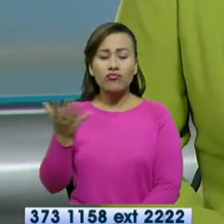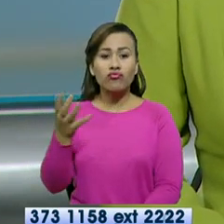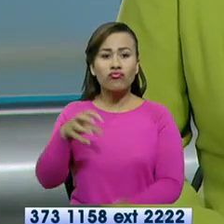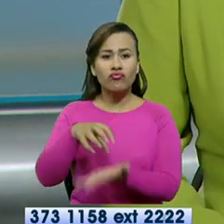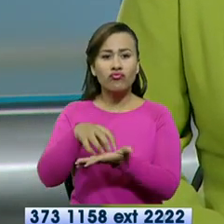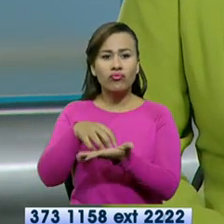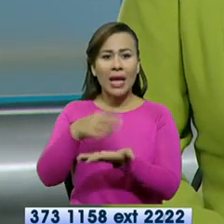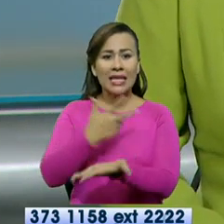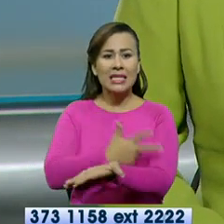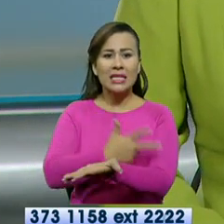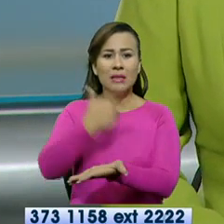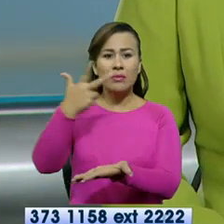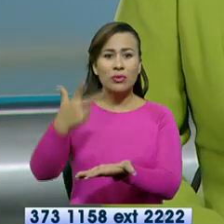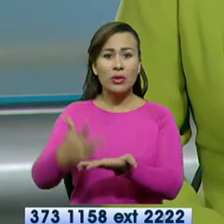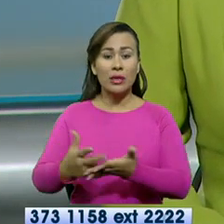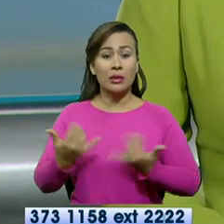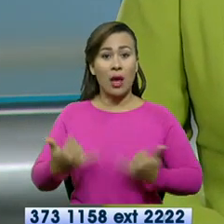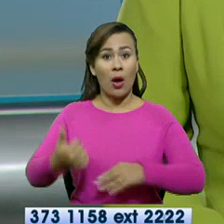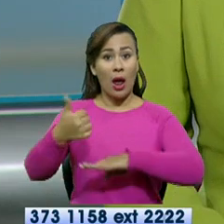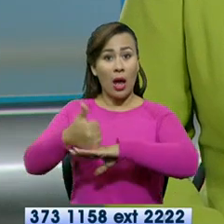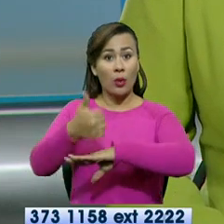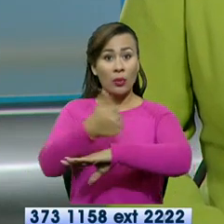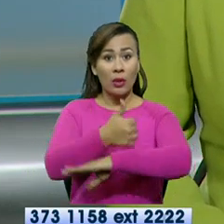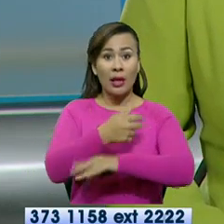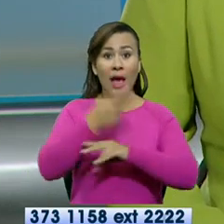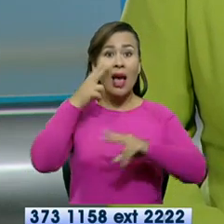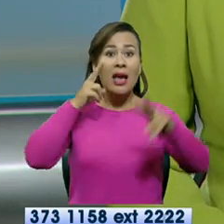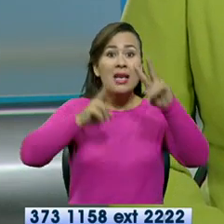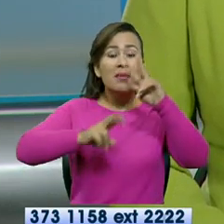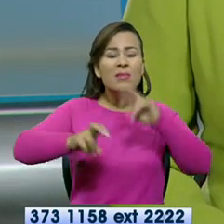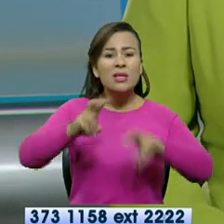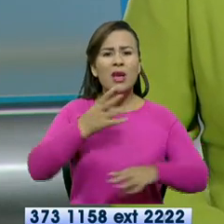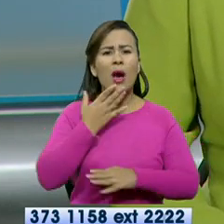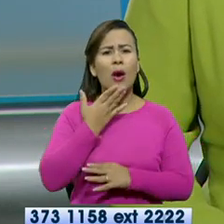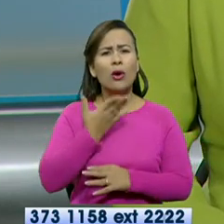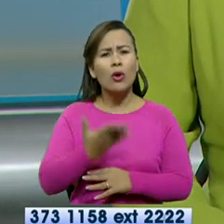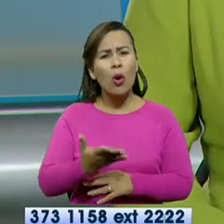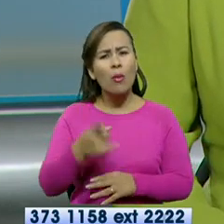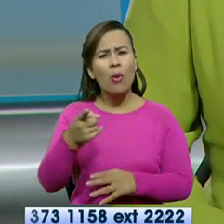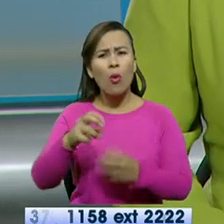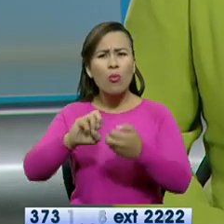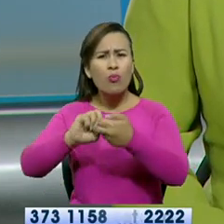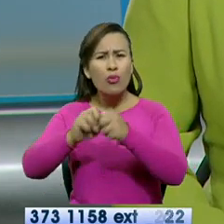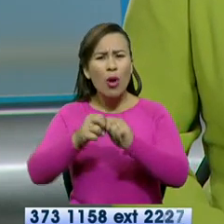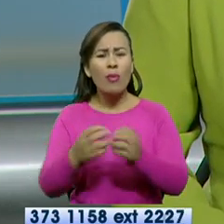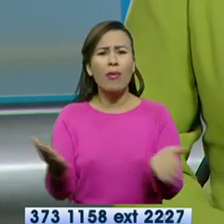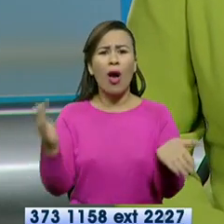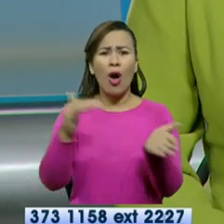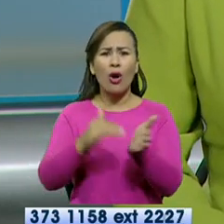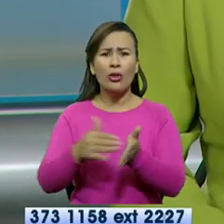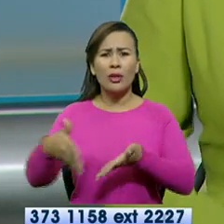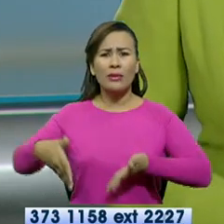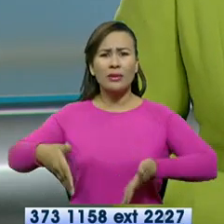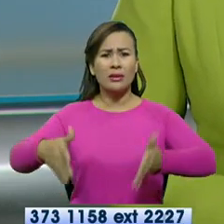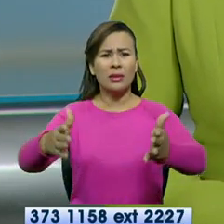provincia de Chimborazo. Las autoridades se encuentran investigando las causas de este nuevo percance